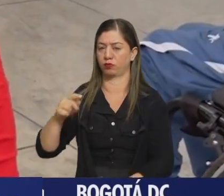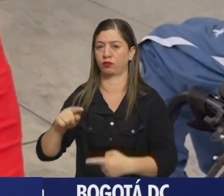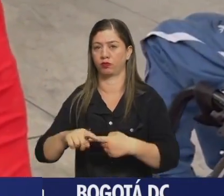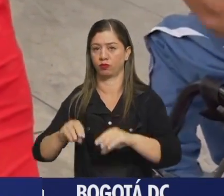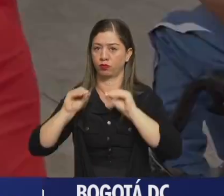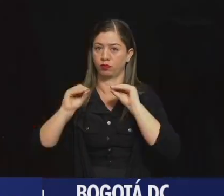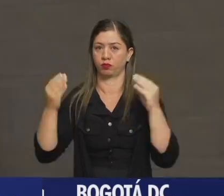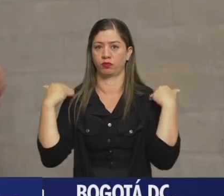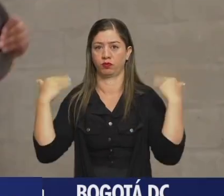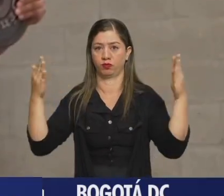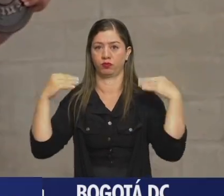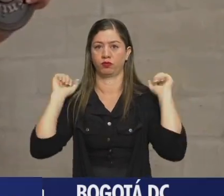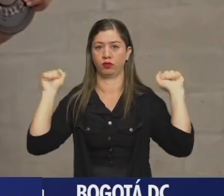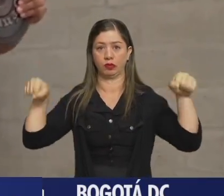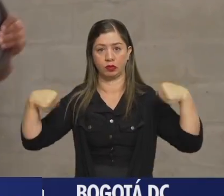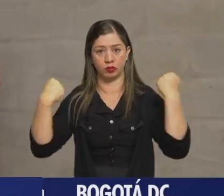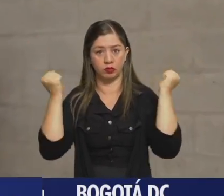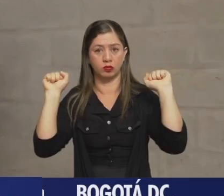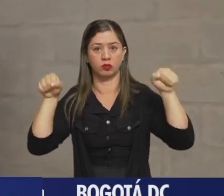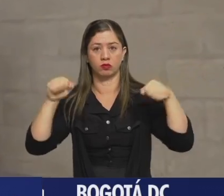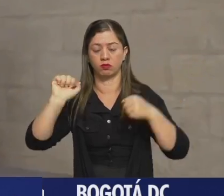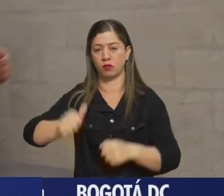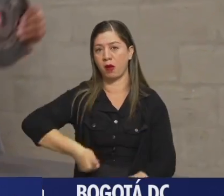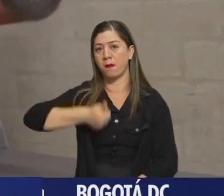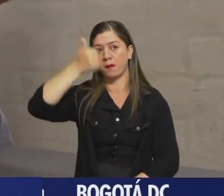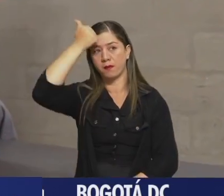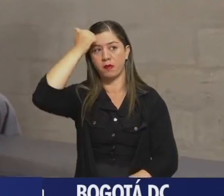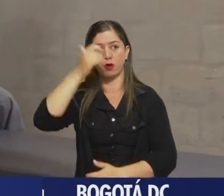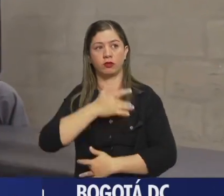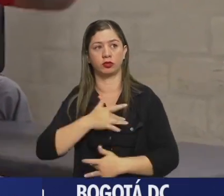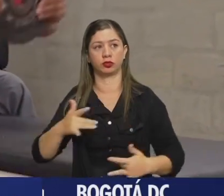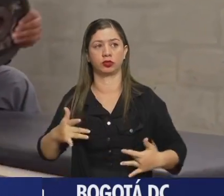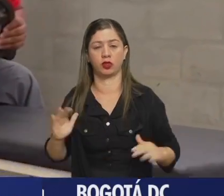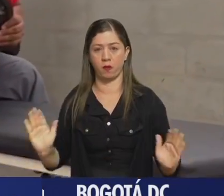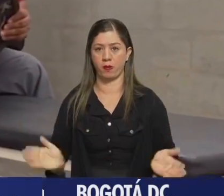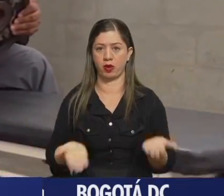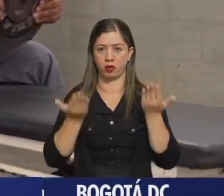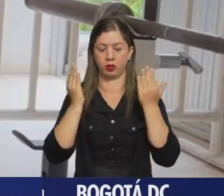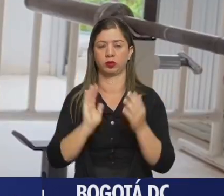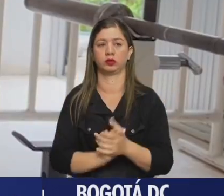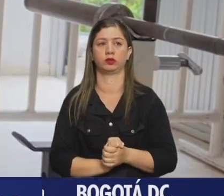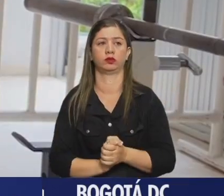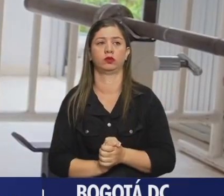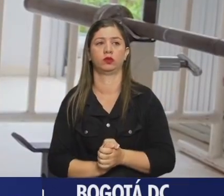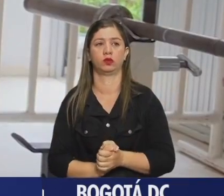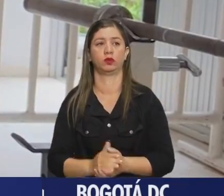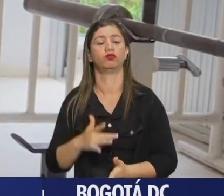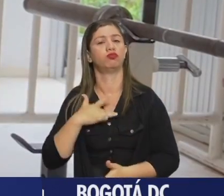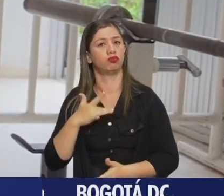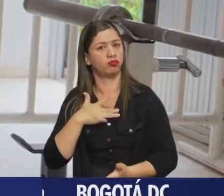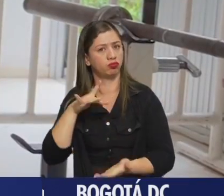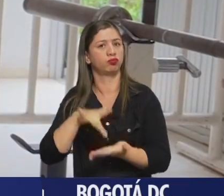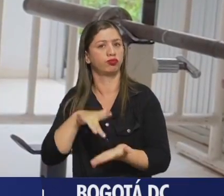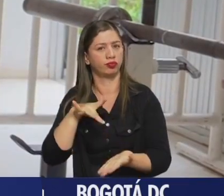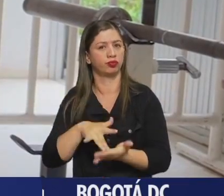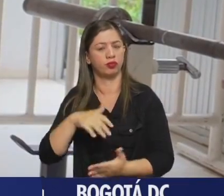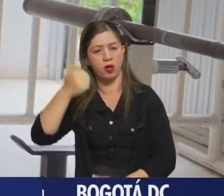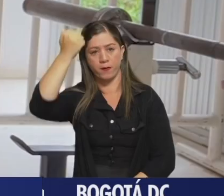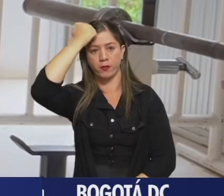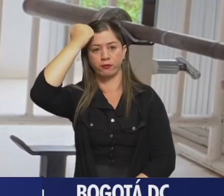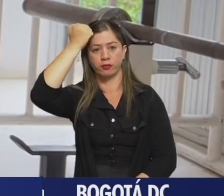entrenadores físicos y fisioterapeutas que tienen como prioridad mejorar sus condiciones. El entrenamiento pues ha venido siendo muy constante con la